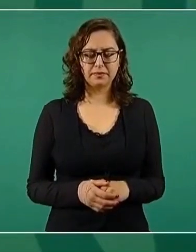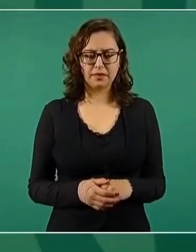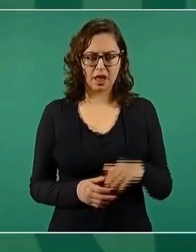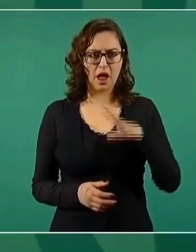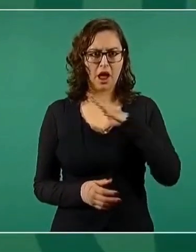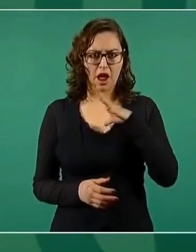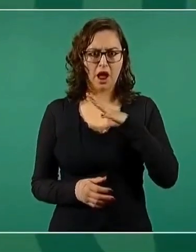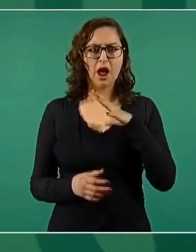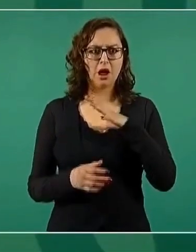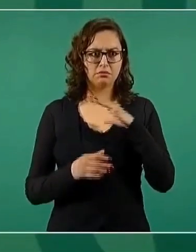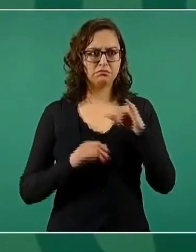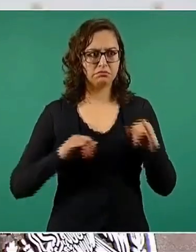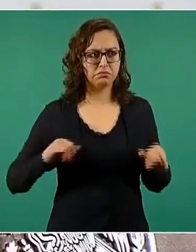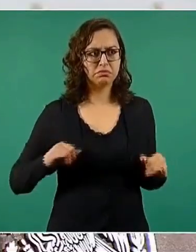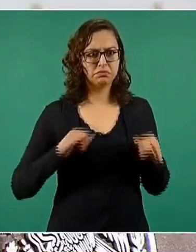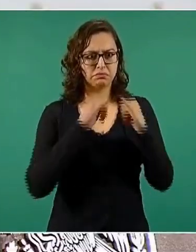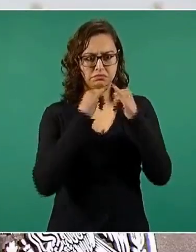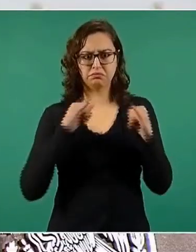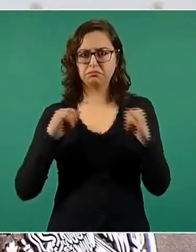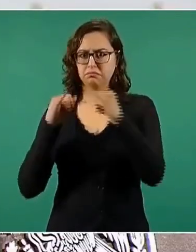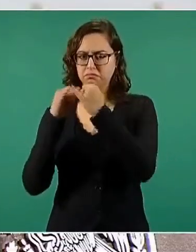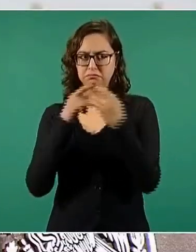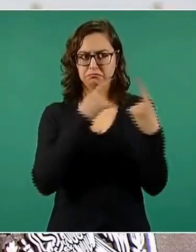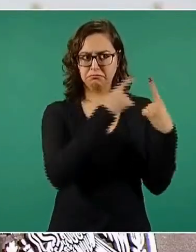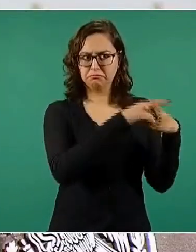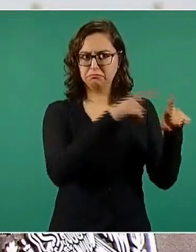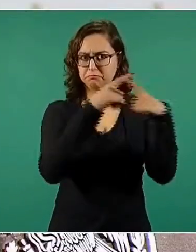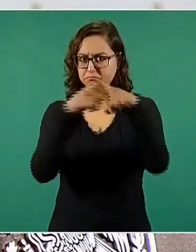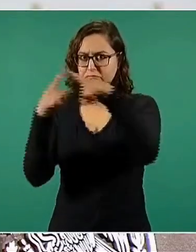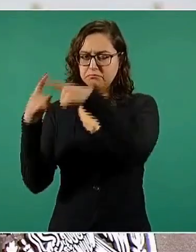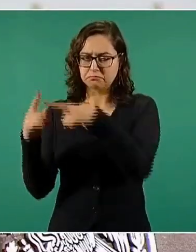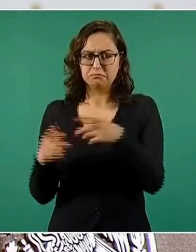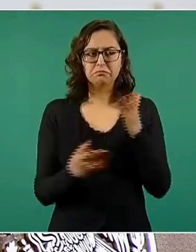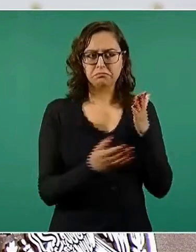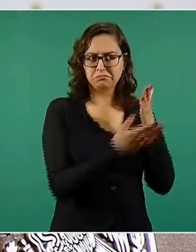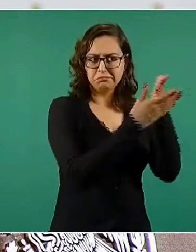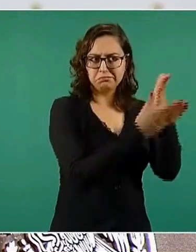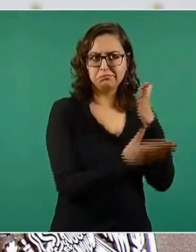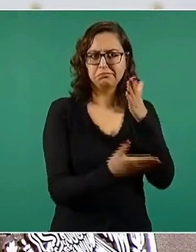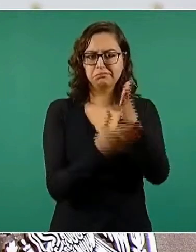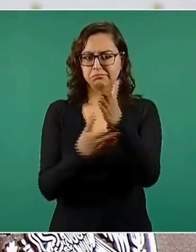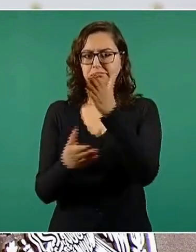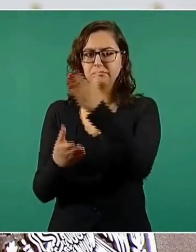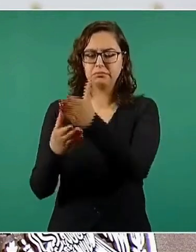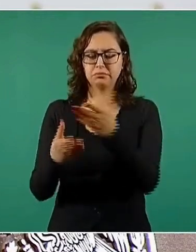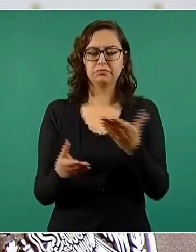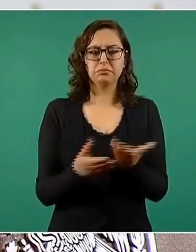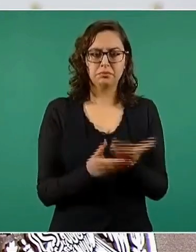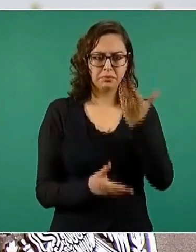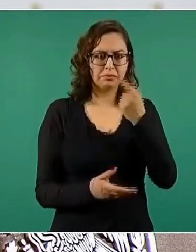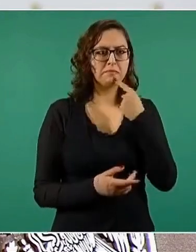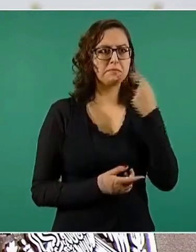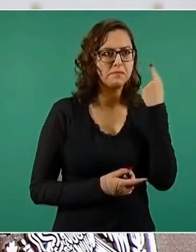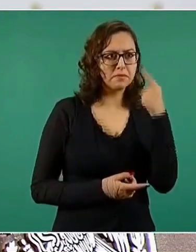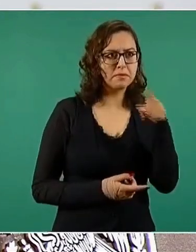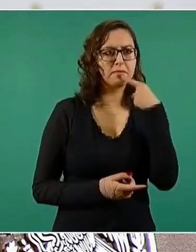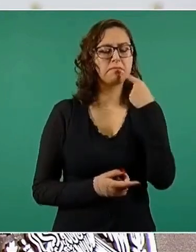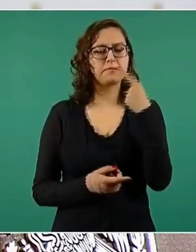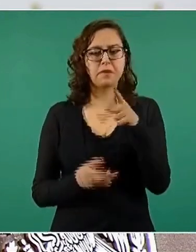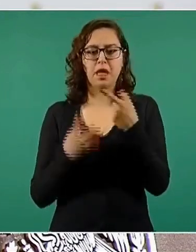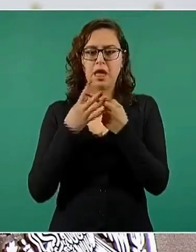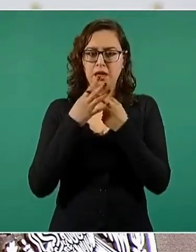para que se hagan investigaciones, se sancione a los responsables.